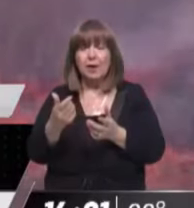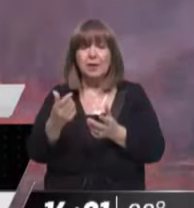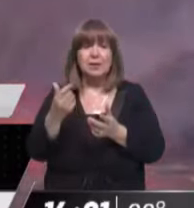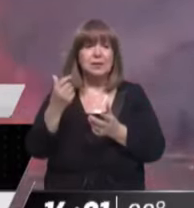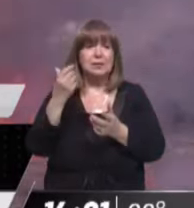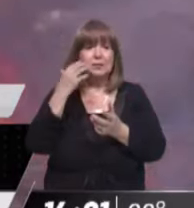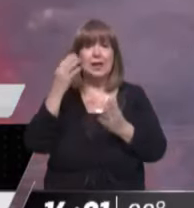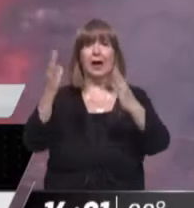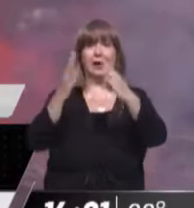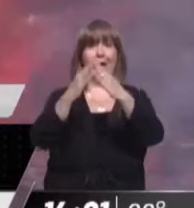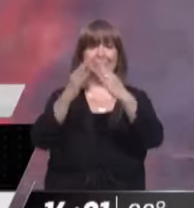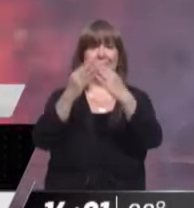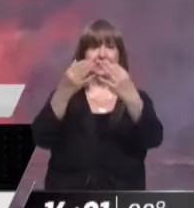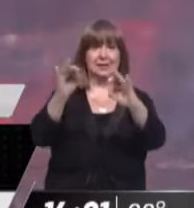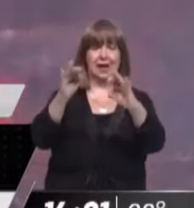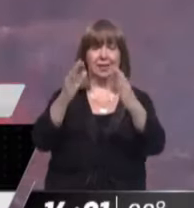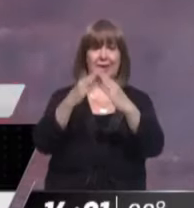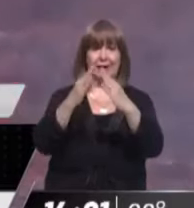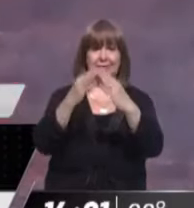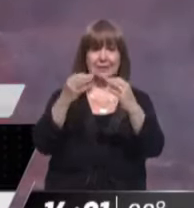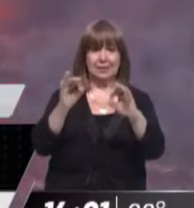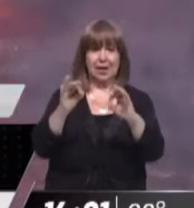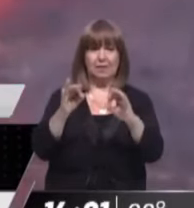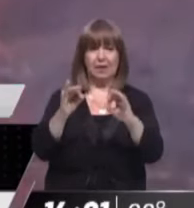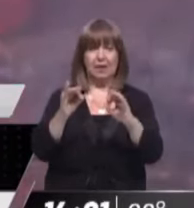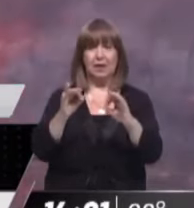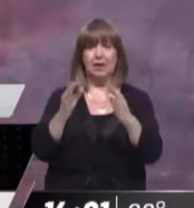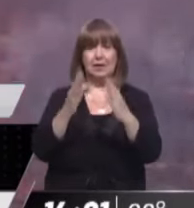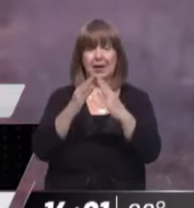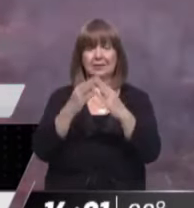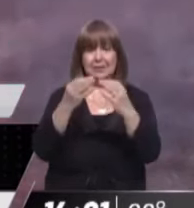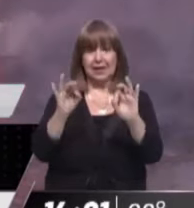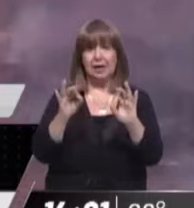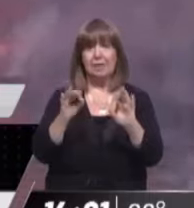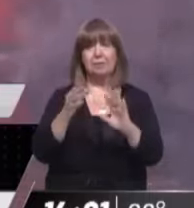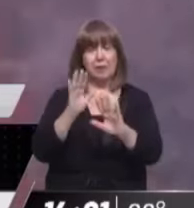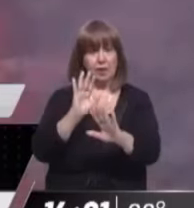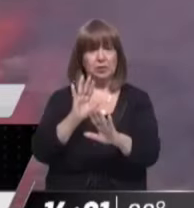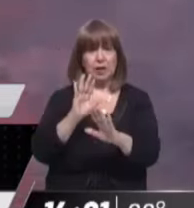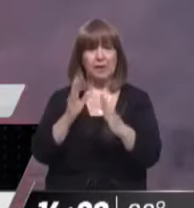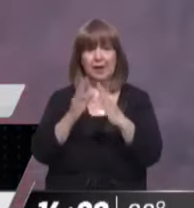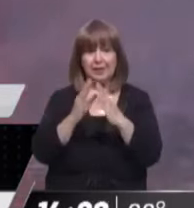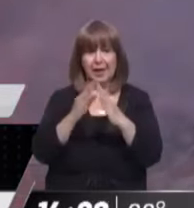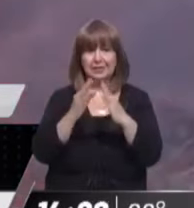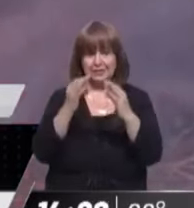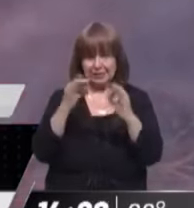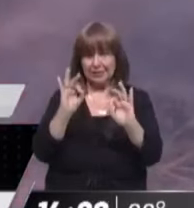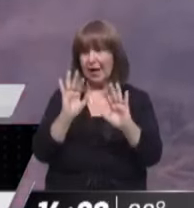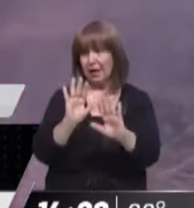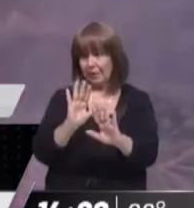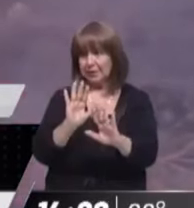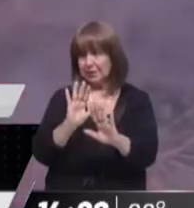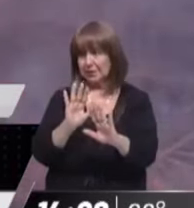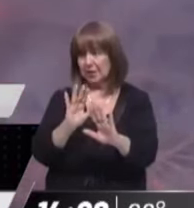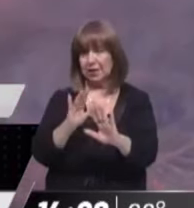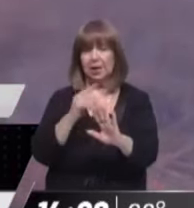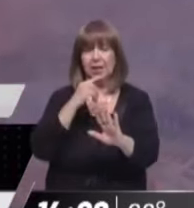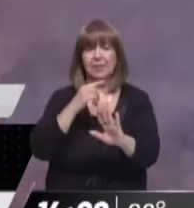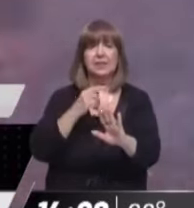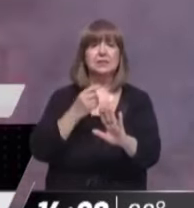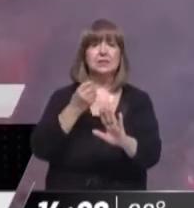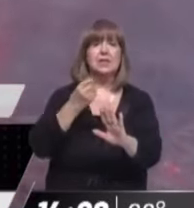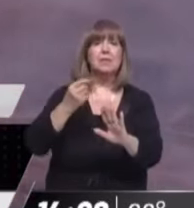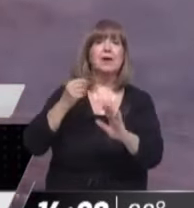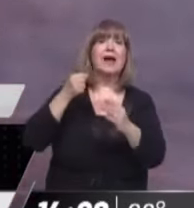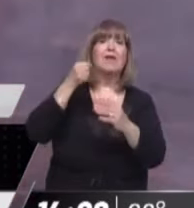casa ya está cubierta. Pequeños focos, no hay pequeños peligro. Focos, pero no hay peligro. A la pequeños casa focos, no va a llegar, no hay peligro. Las llamas más grandes ya